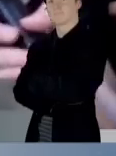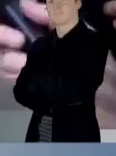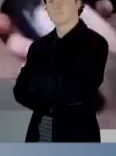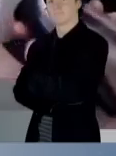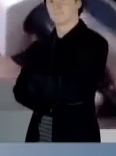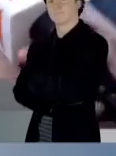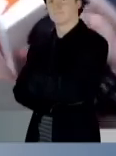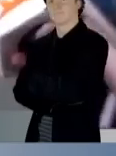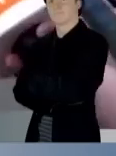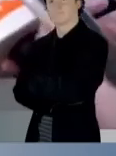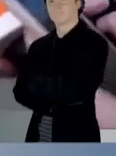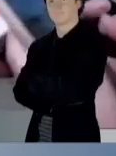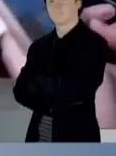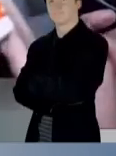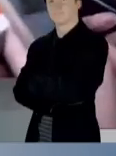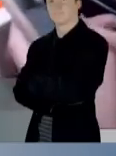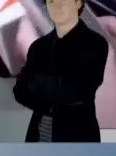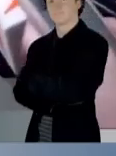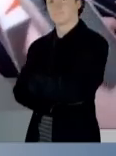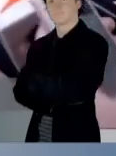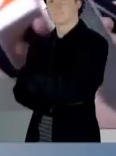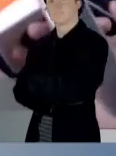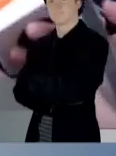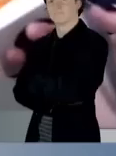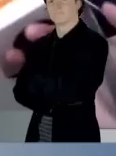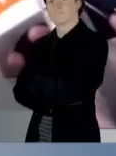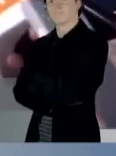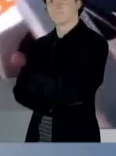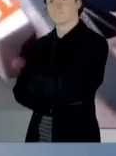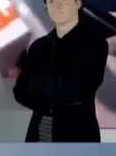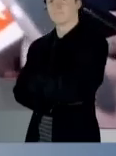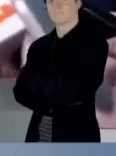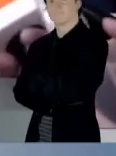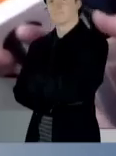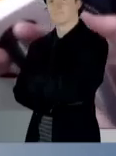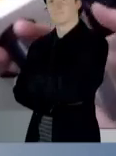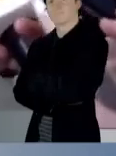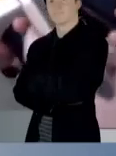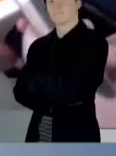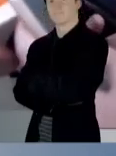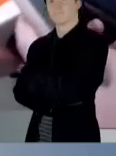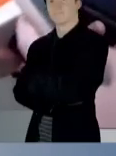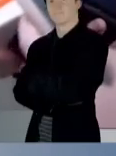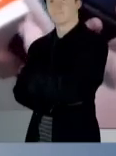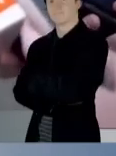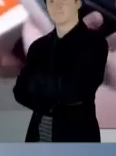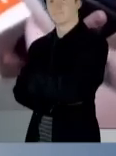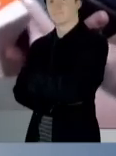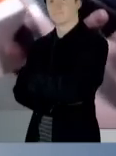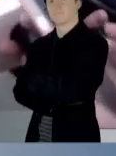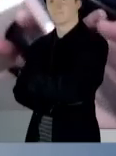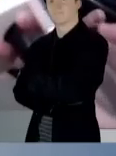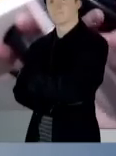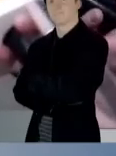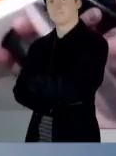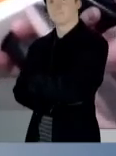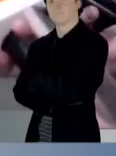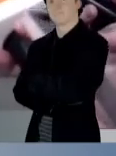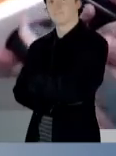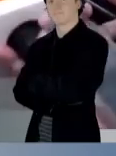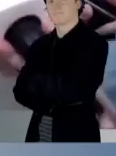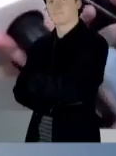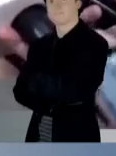con pisco incluso traído dudosamente a alguna parte para que lo encuentre bueno sino que Alan